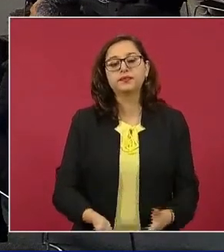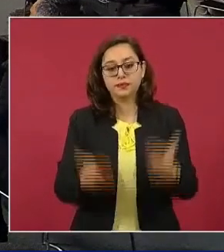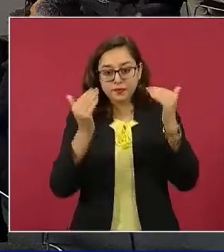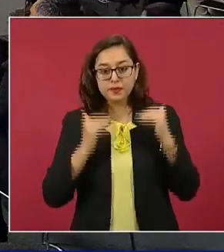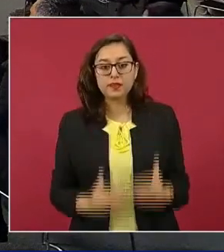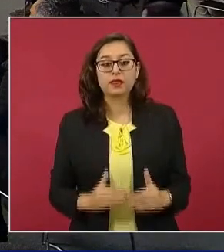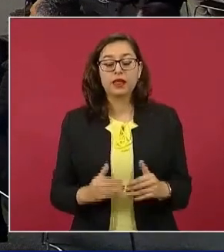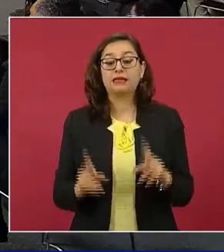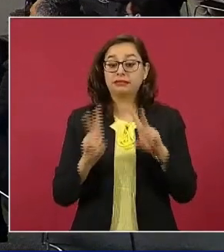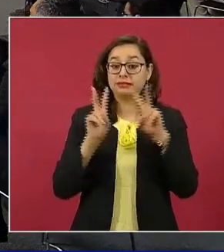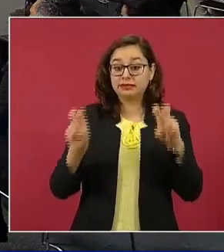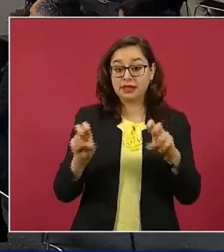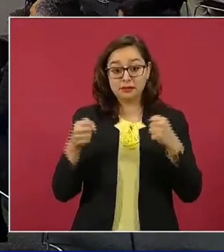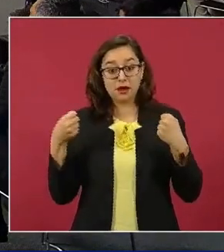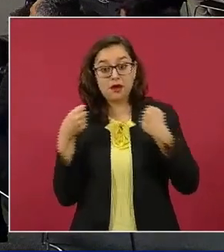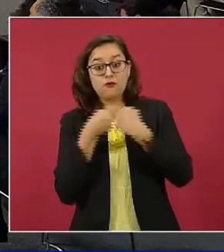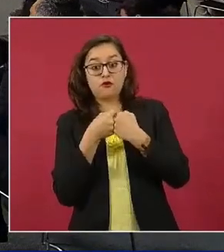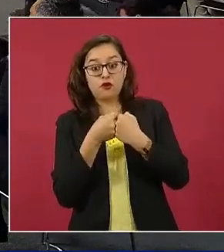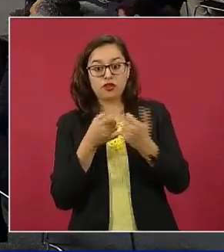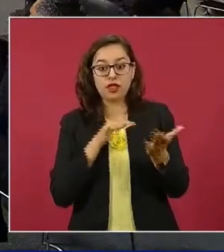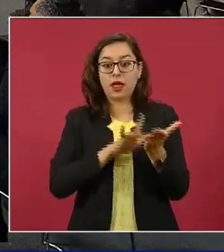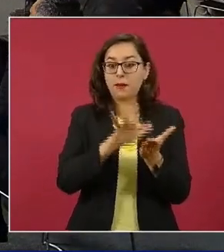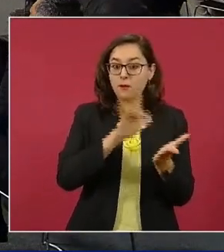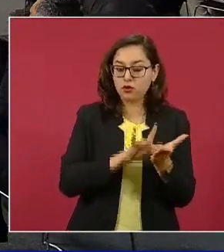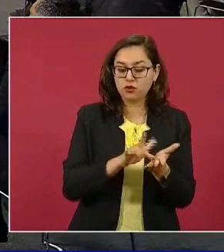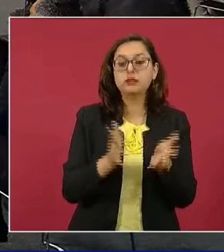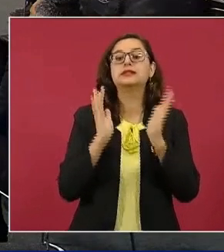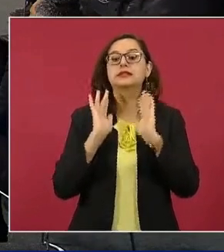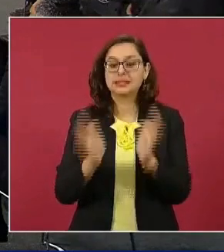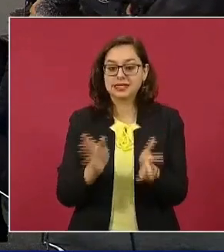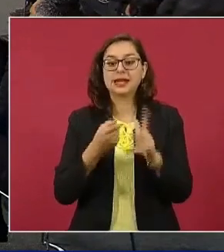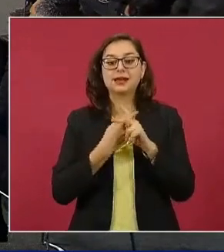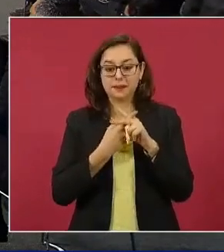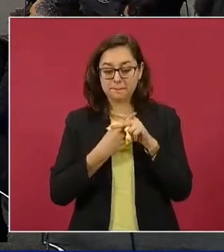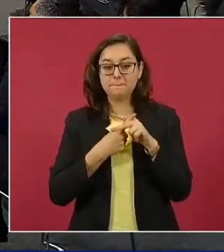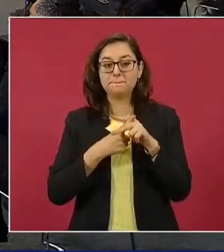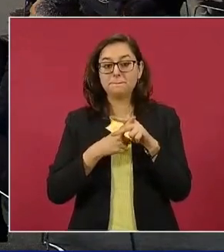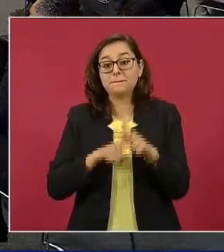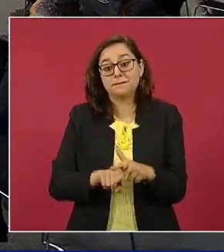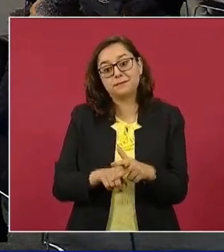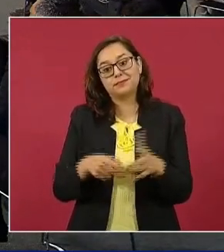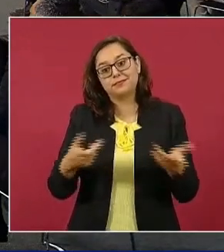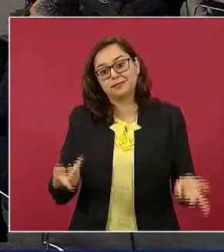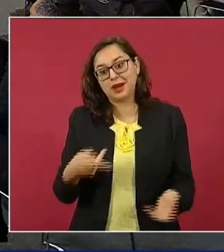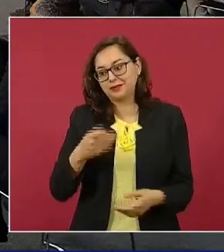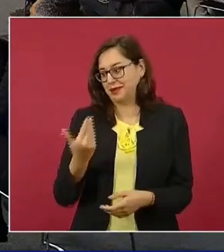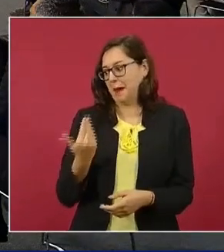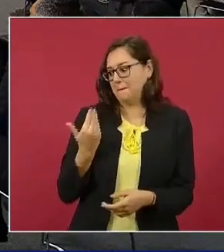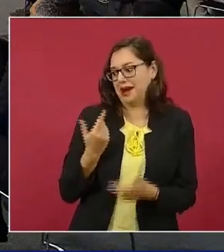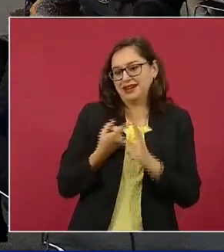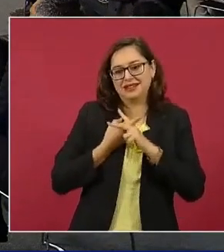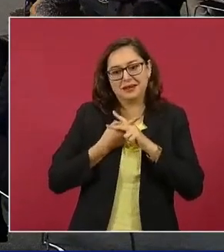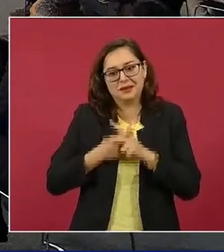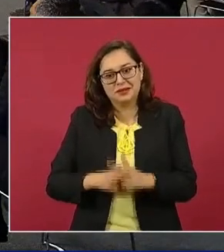están aplicándose, desde luego es un proceso.